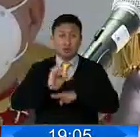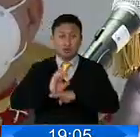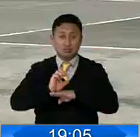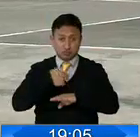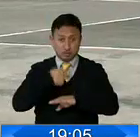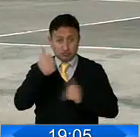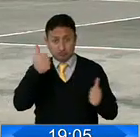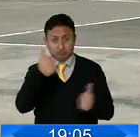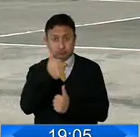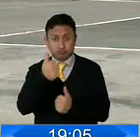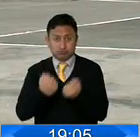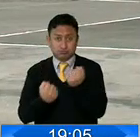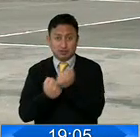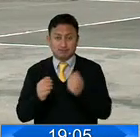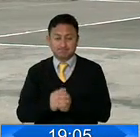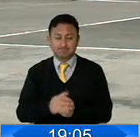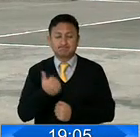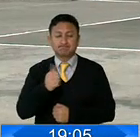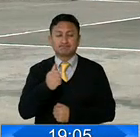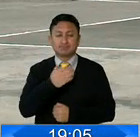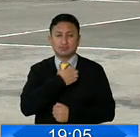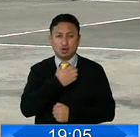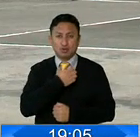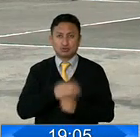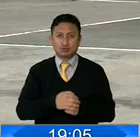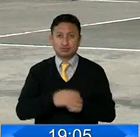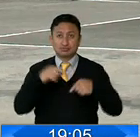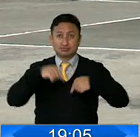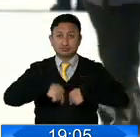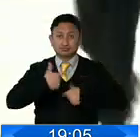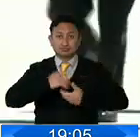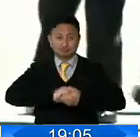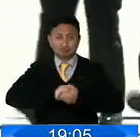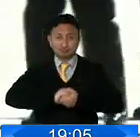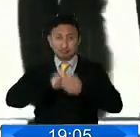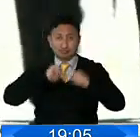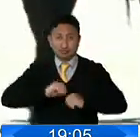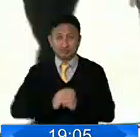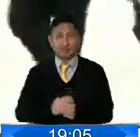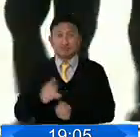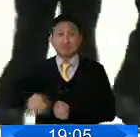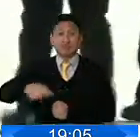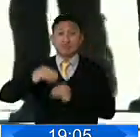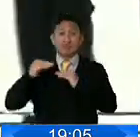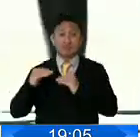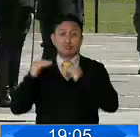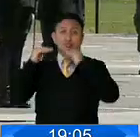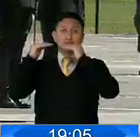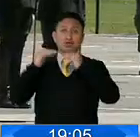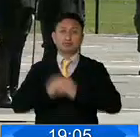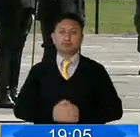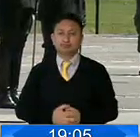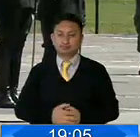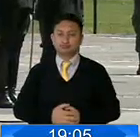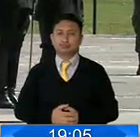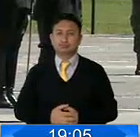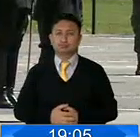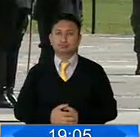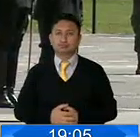afrontamos. Además de este 10 de agosto marcado por muestras de hermandad, por el ascenso de varios oficiales,